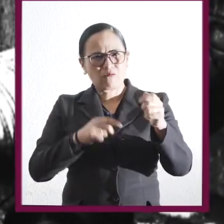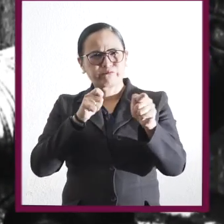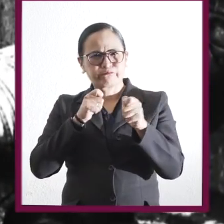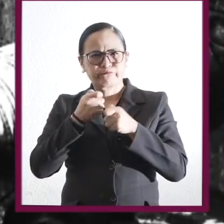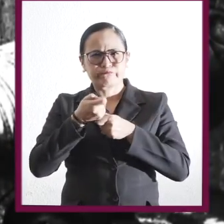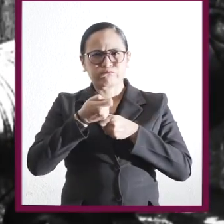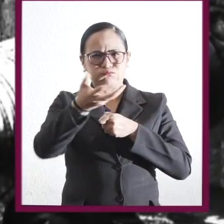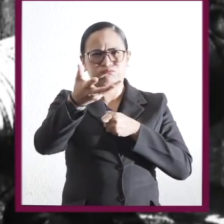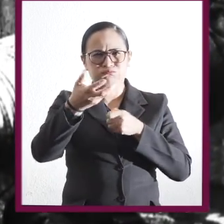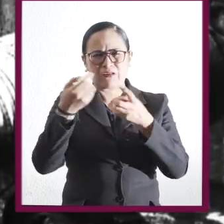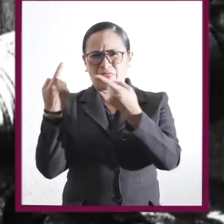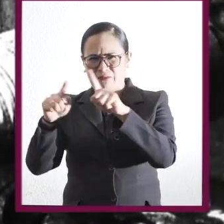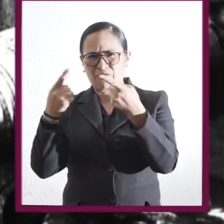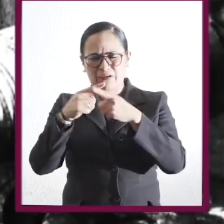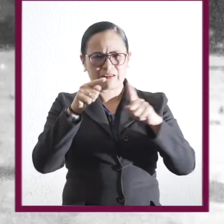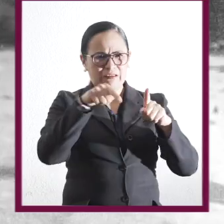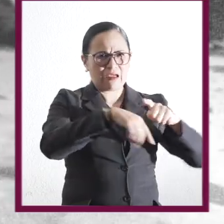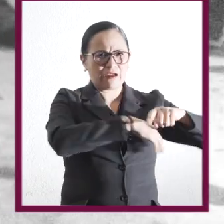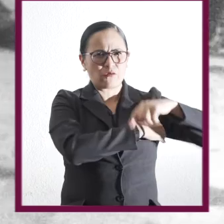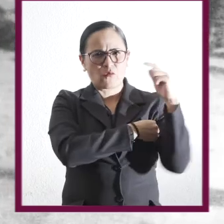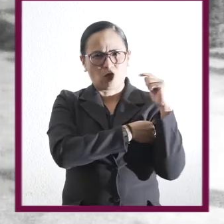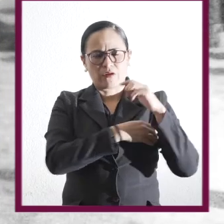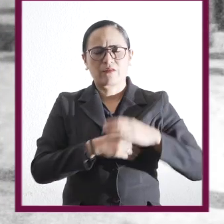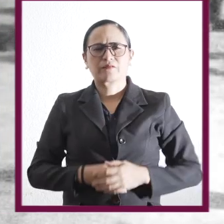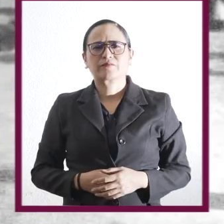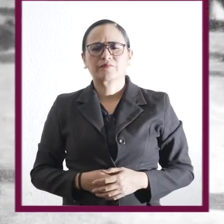y cañones.